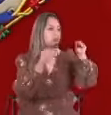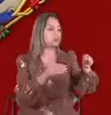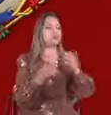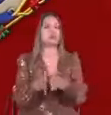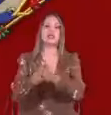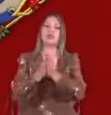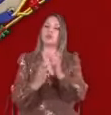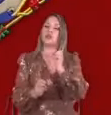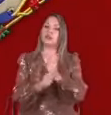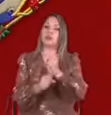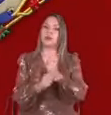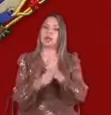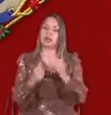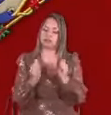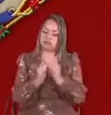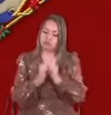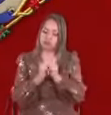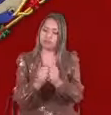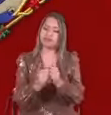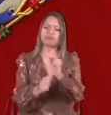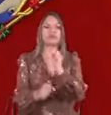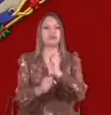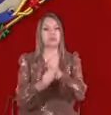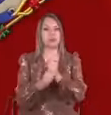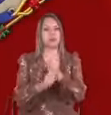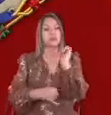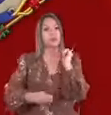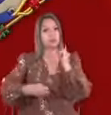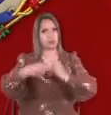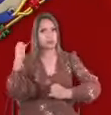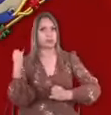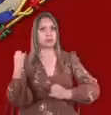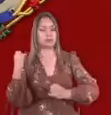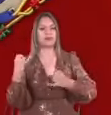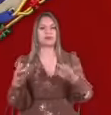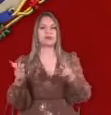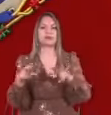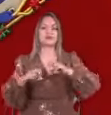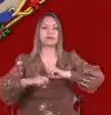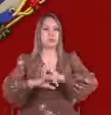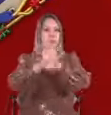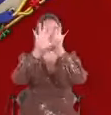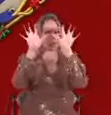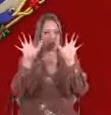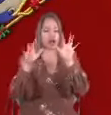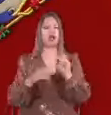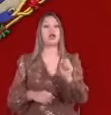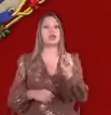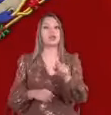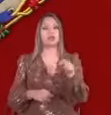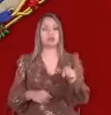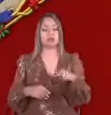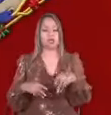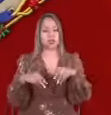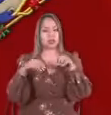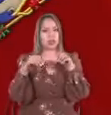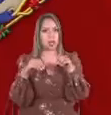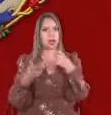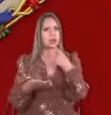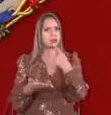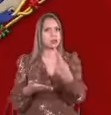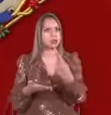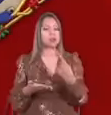que trabajemos de manera conjunta. Y finalmente, como lo decía, busca hacer un mensaje claro contra traficantes y especuladores de tierra, diciéndoles